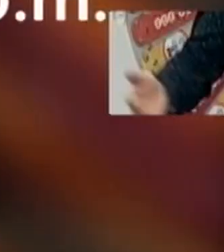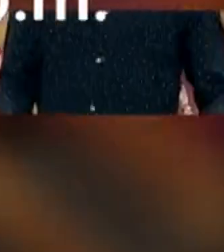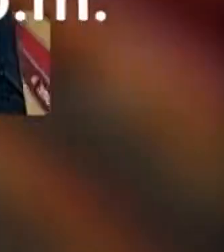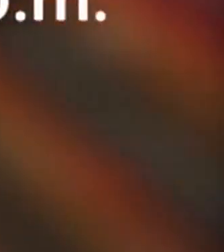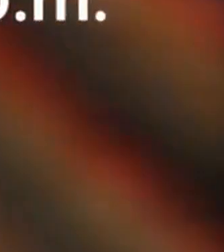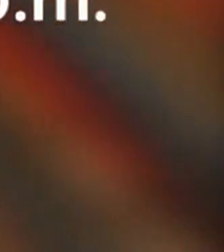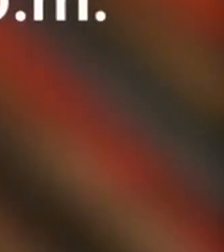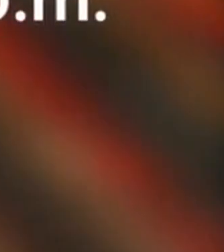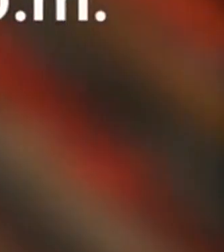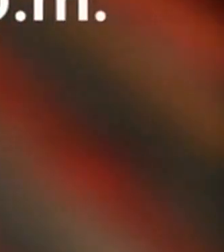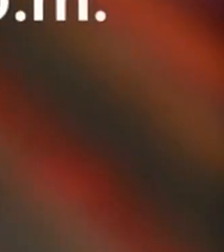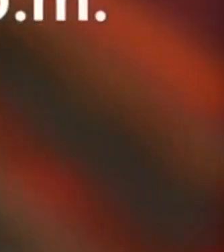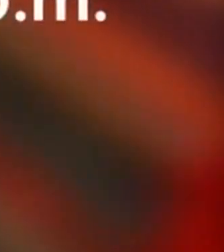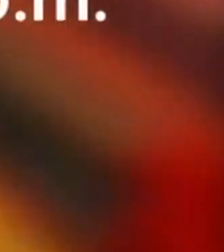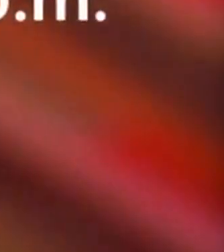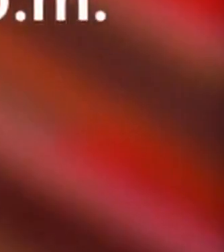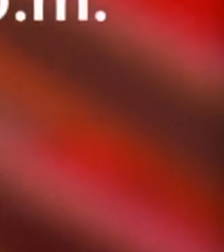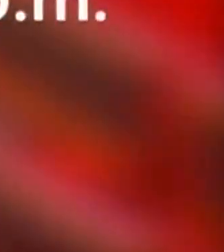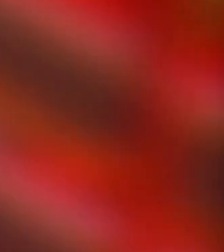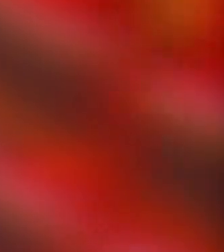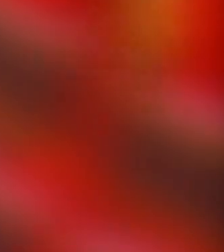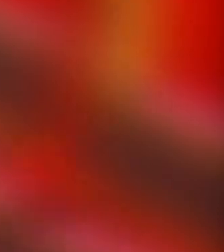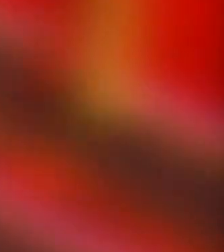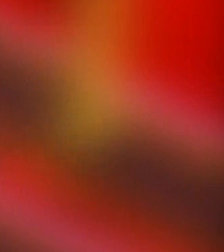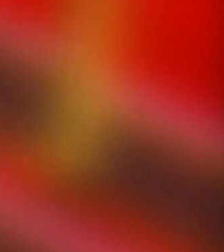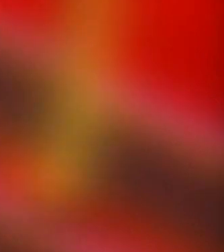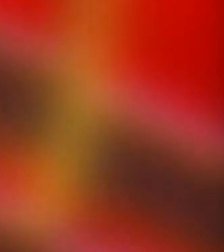Todos los sábados a partir de las 5 de la tarde.